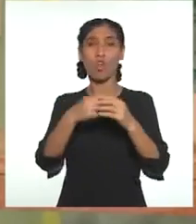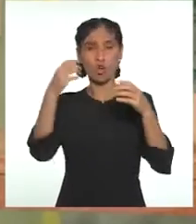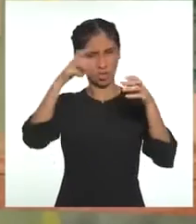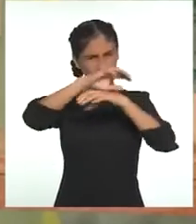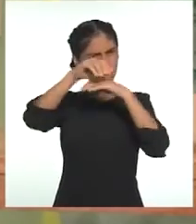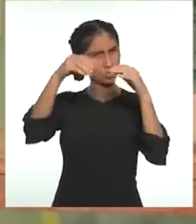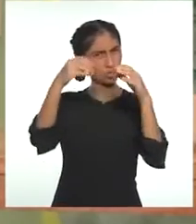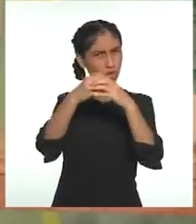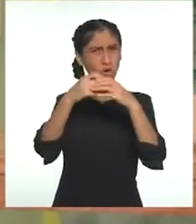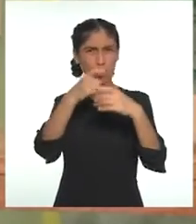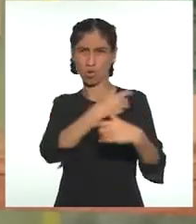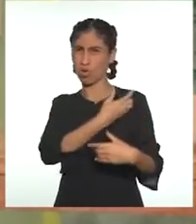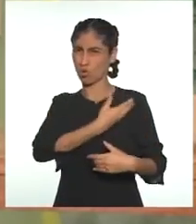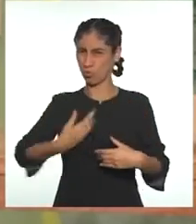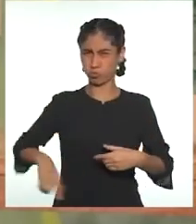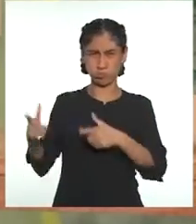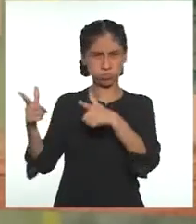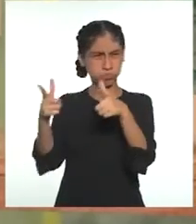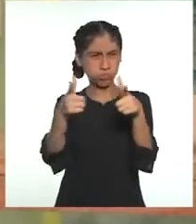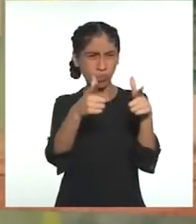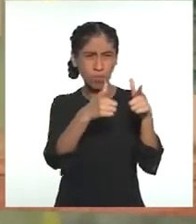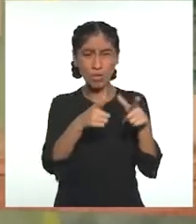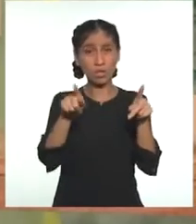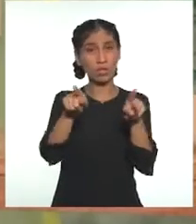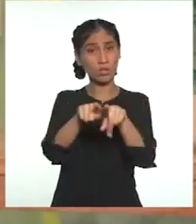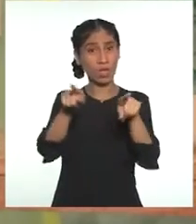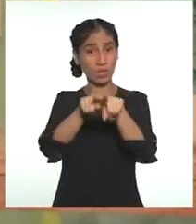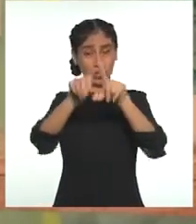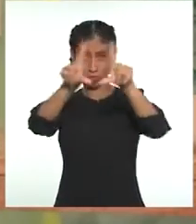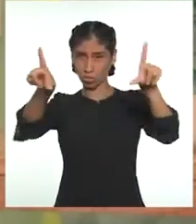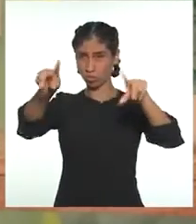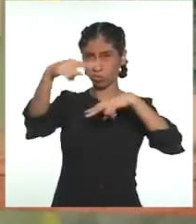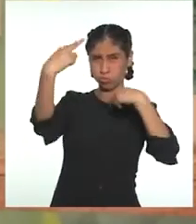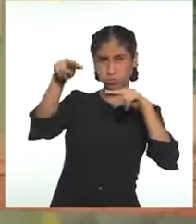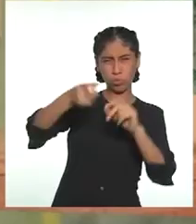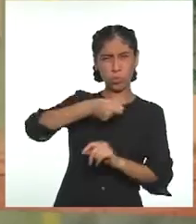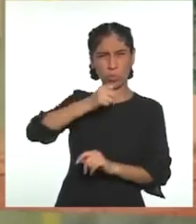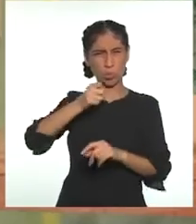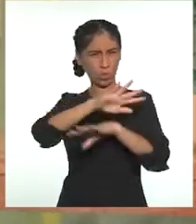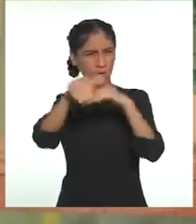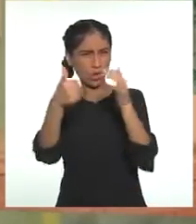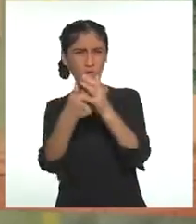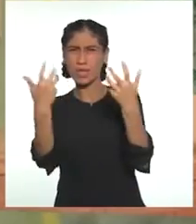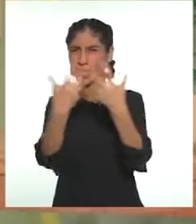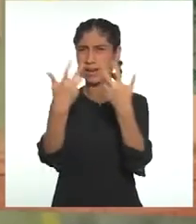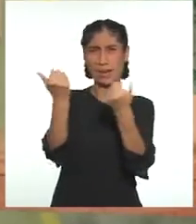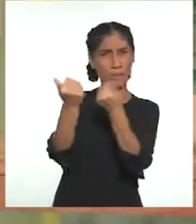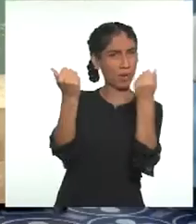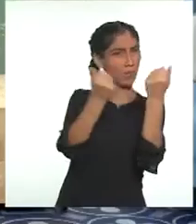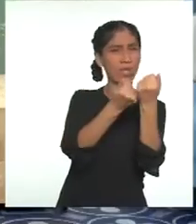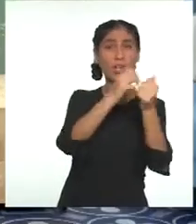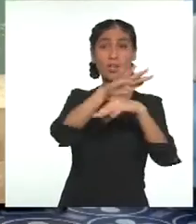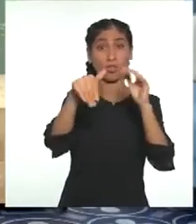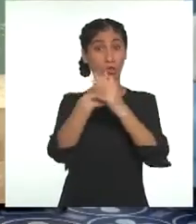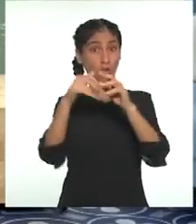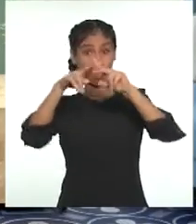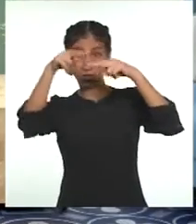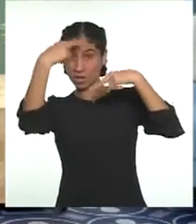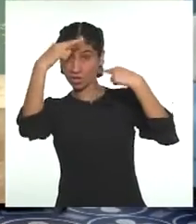la prensa contribuyeron a enfrentar las pandemias en nuestro país entre los años de 1980 y 2000.